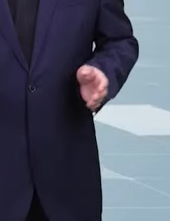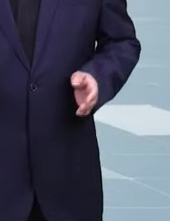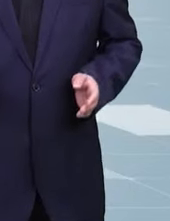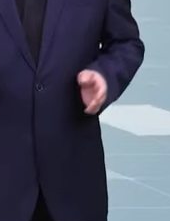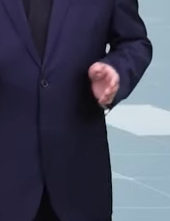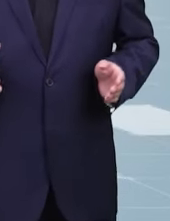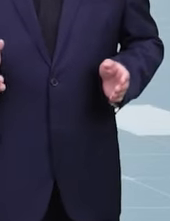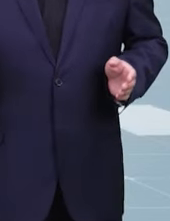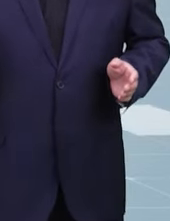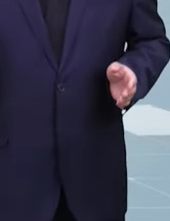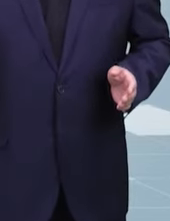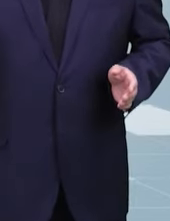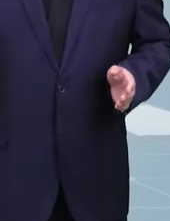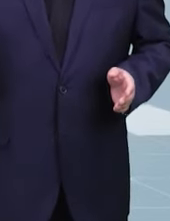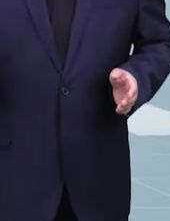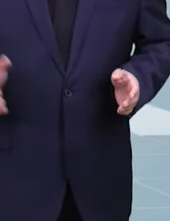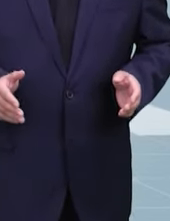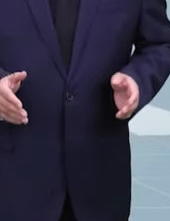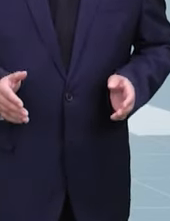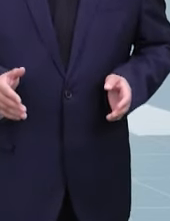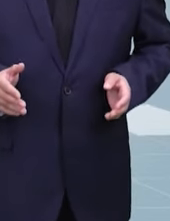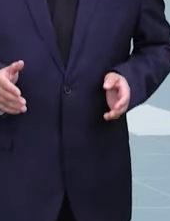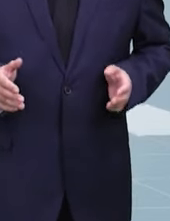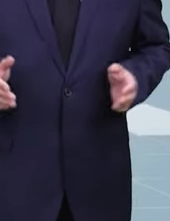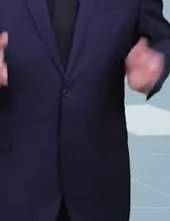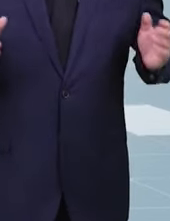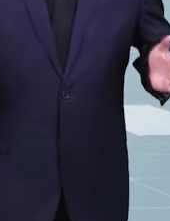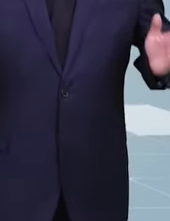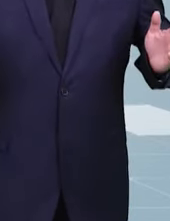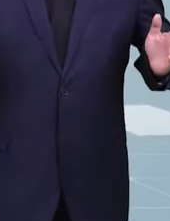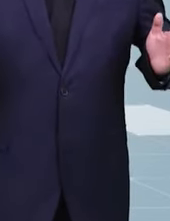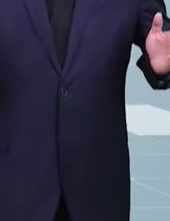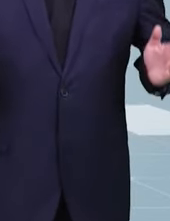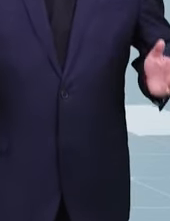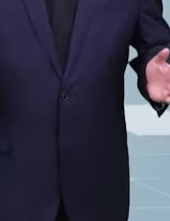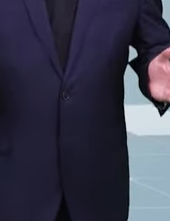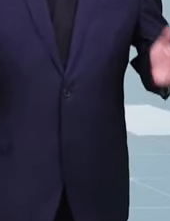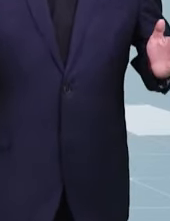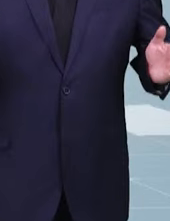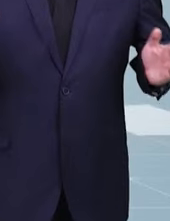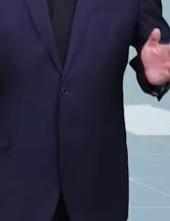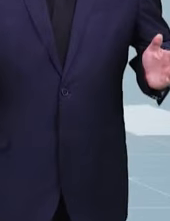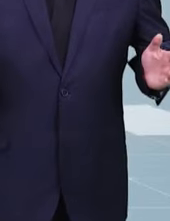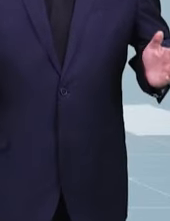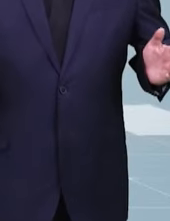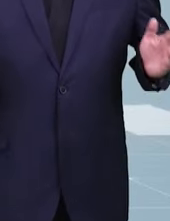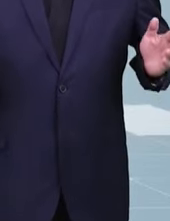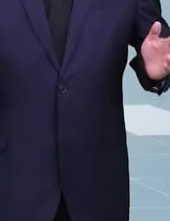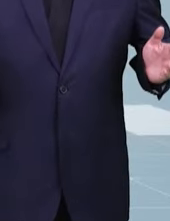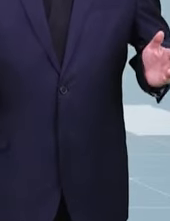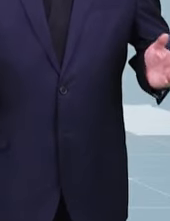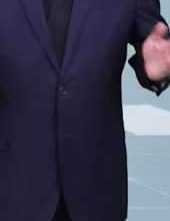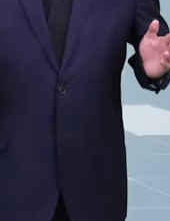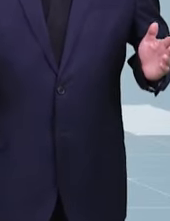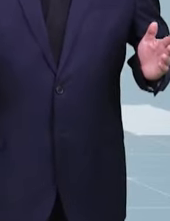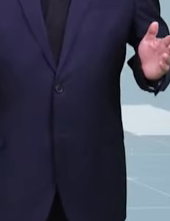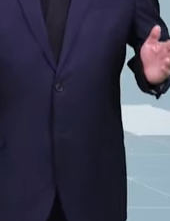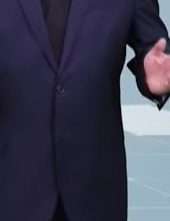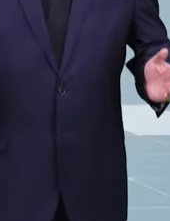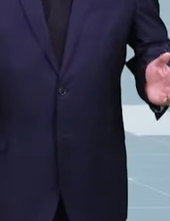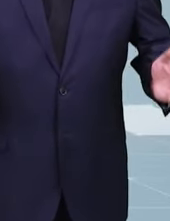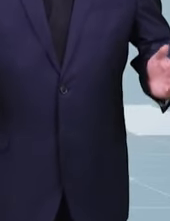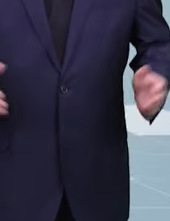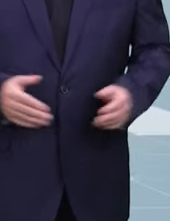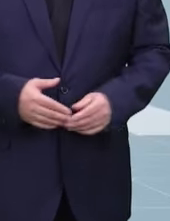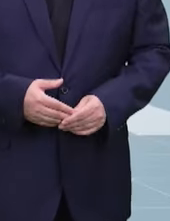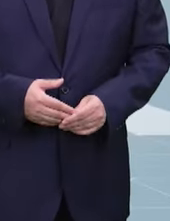aspectos de la previsión Mater lógica Incluyendo los gastos generales computacionales y la velocidad y la precisión